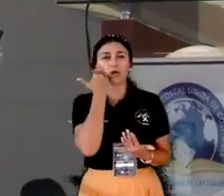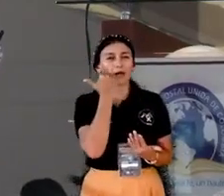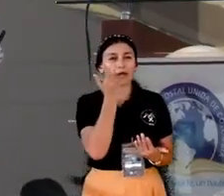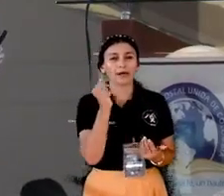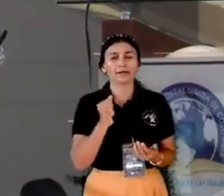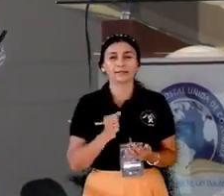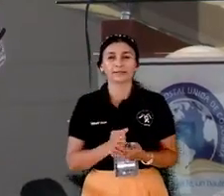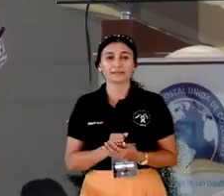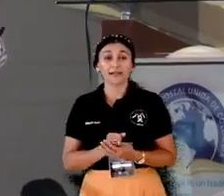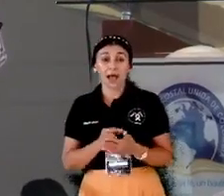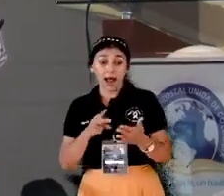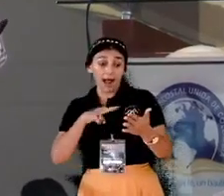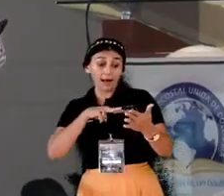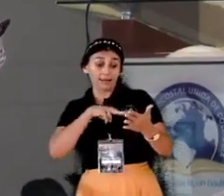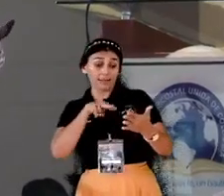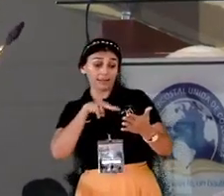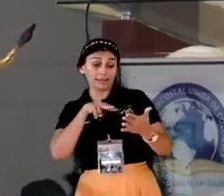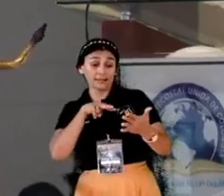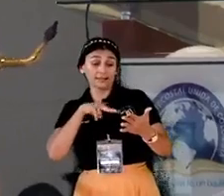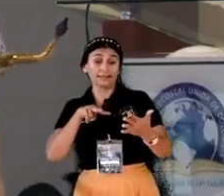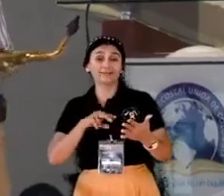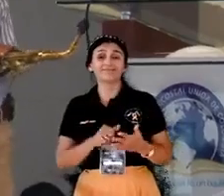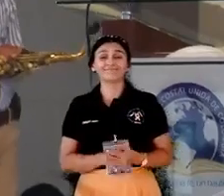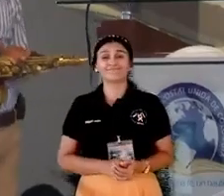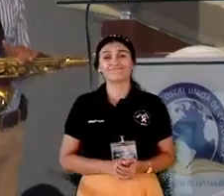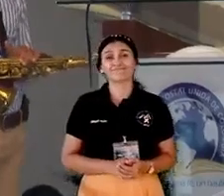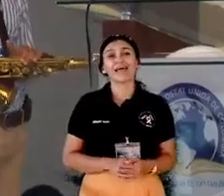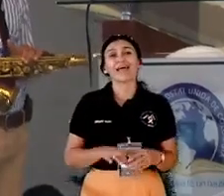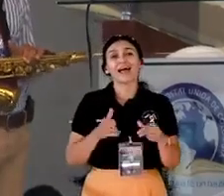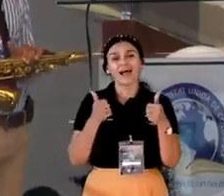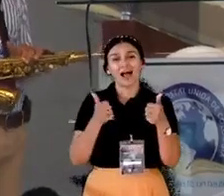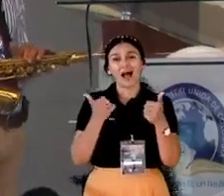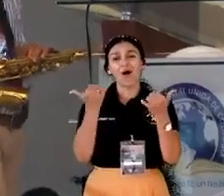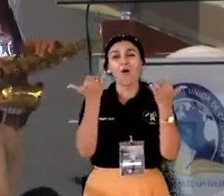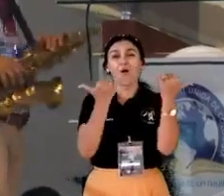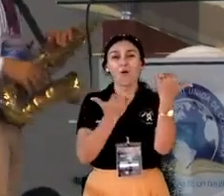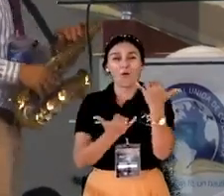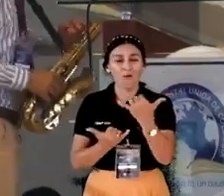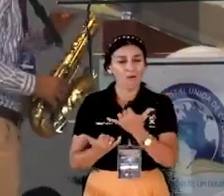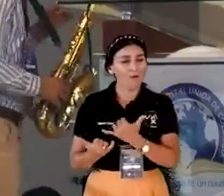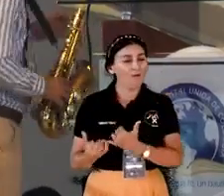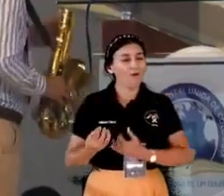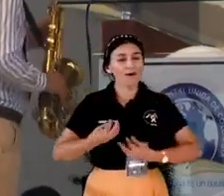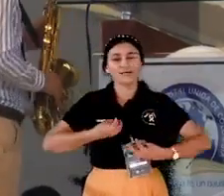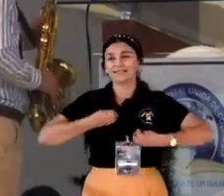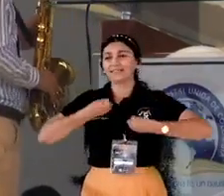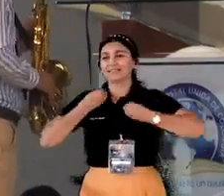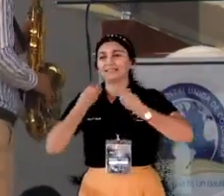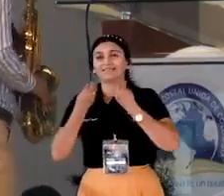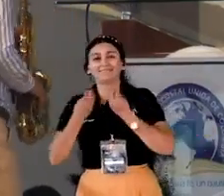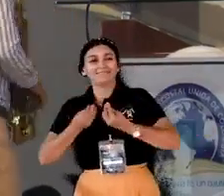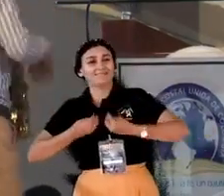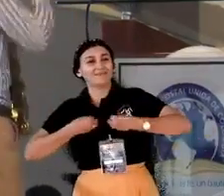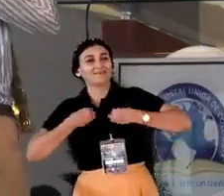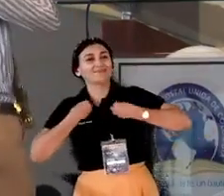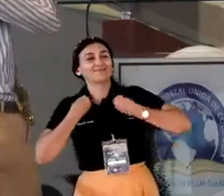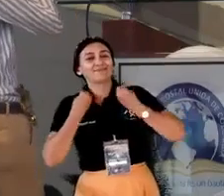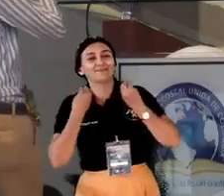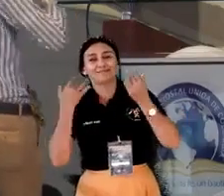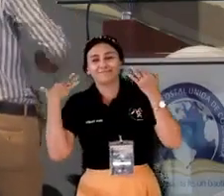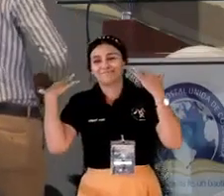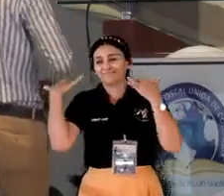aparecerían en esa historia. Pero qué bueno que aquí hoy estamos viviendo no una historia, sino